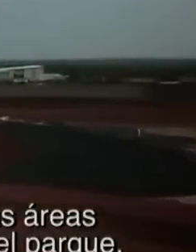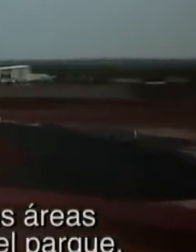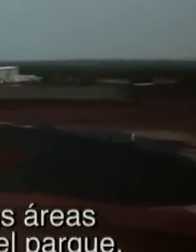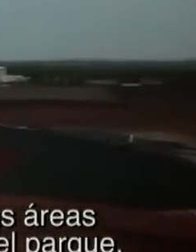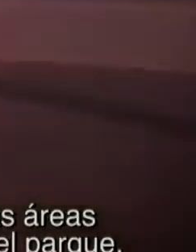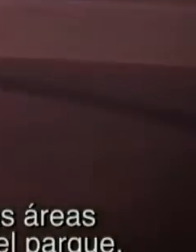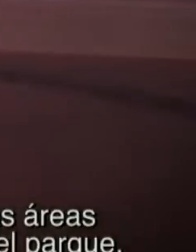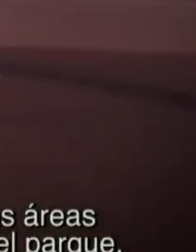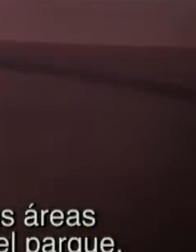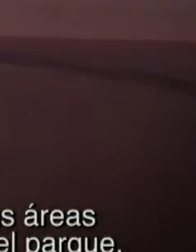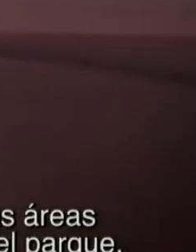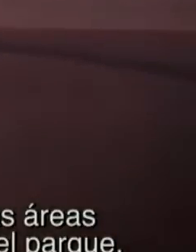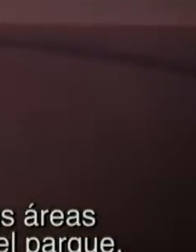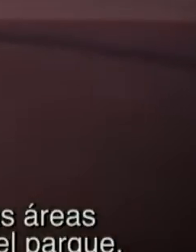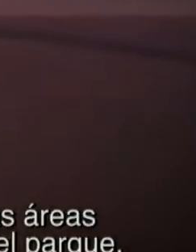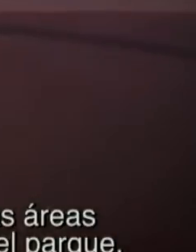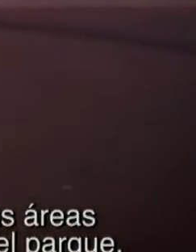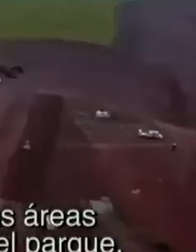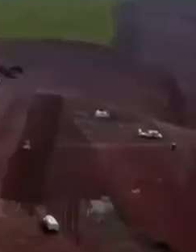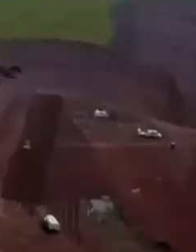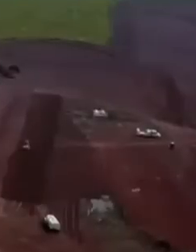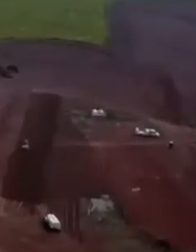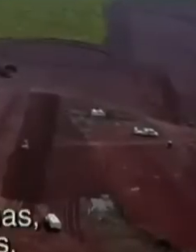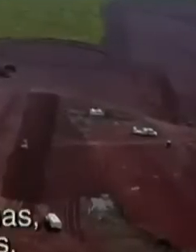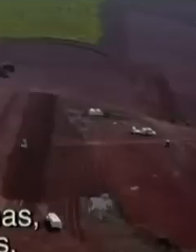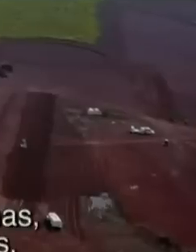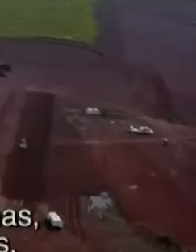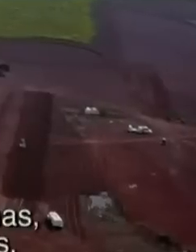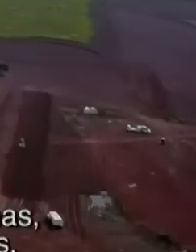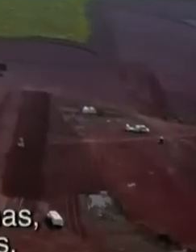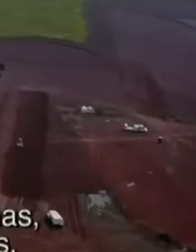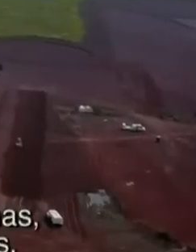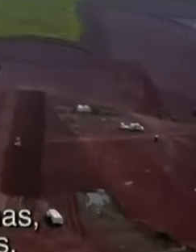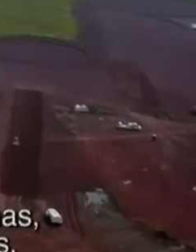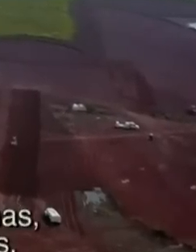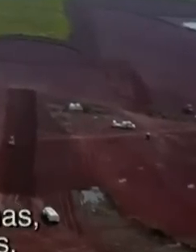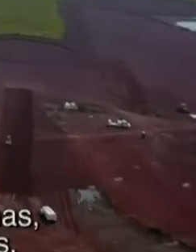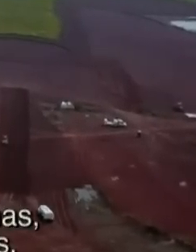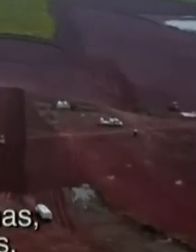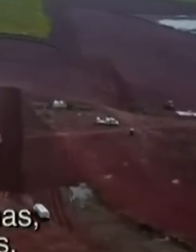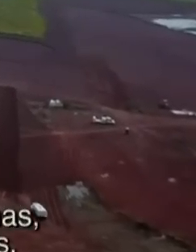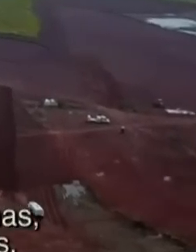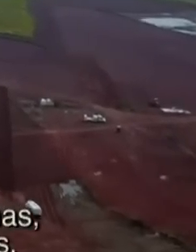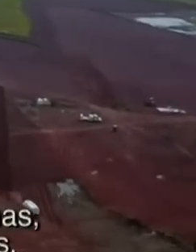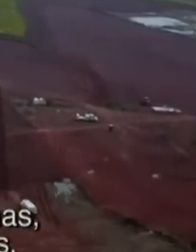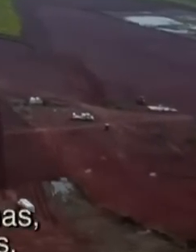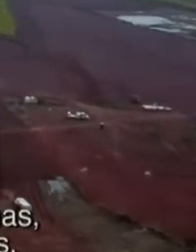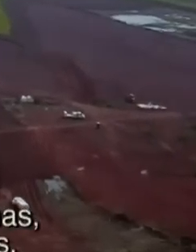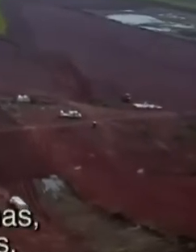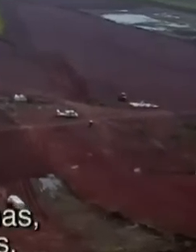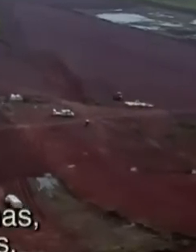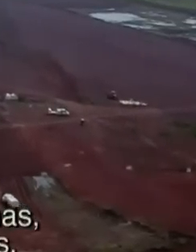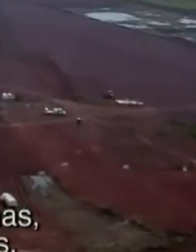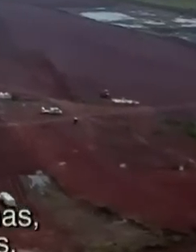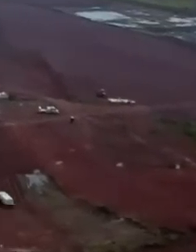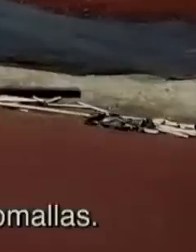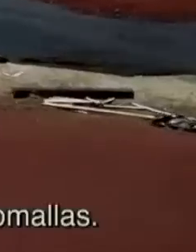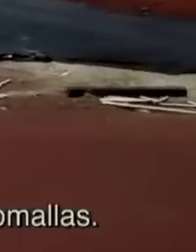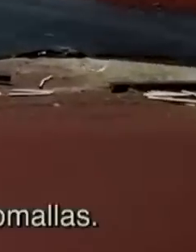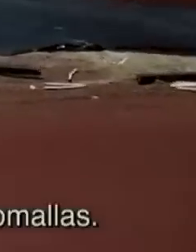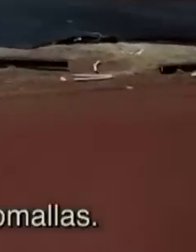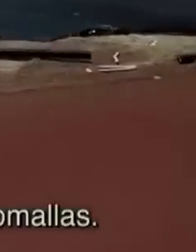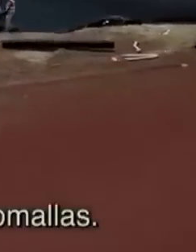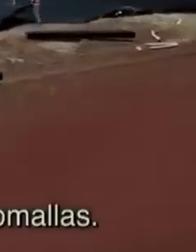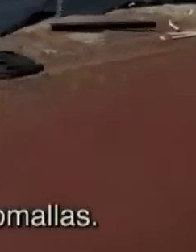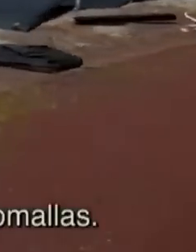donde se desplantarán las plataformas y el jardín del parque. Para la construcción de senderos y plataformas, se trabaja en la conformación de terracerías